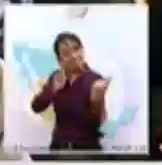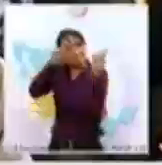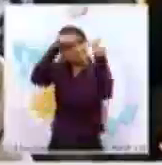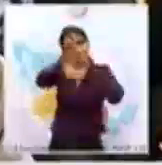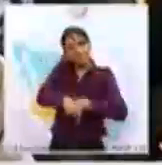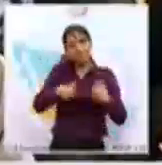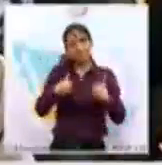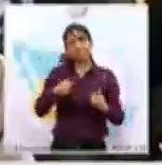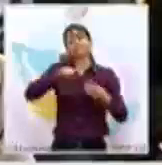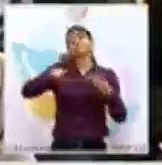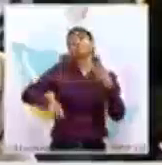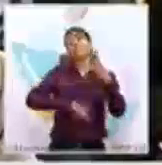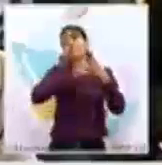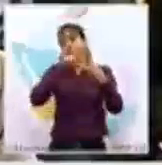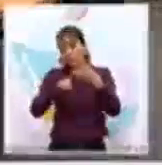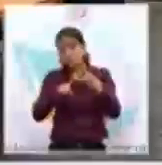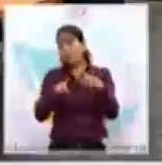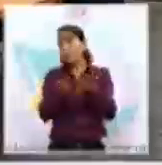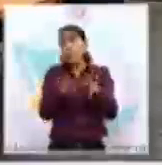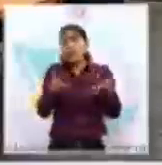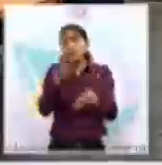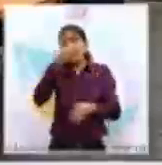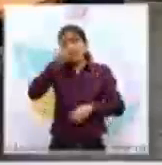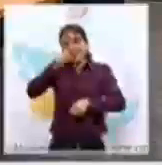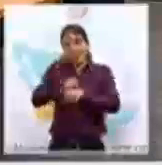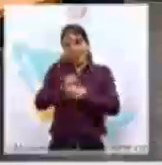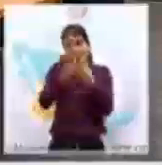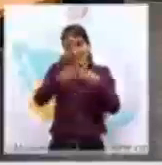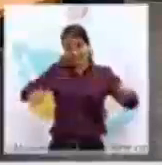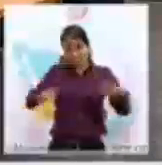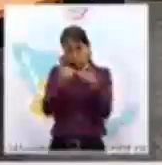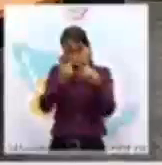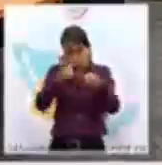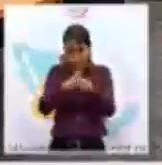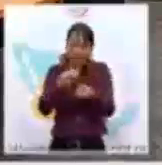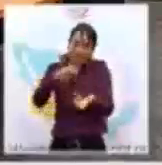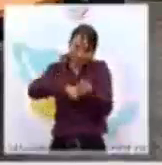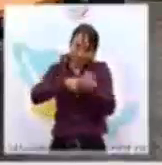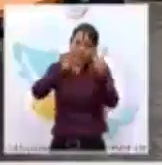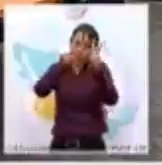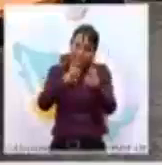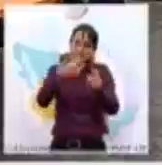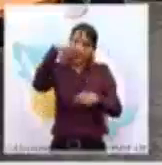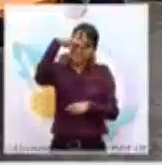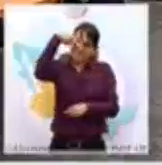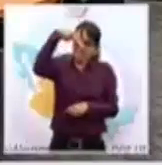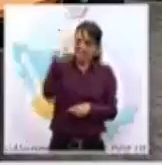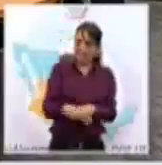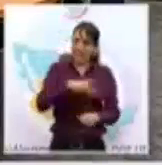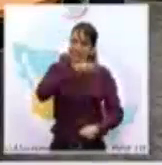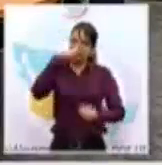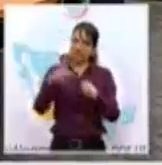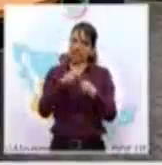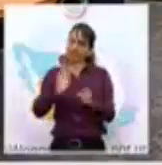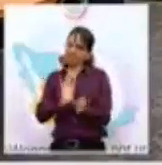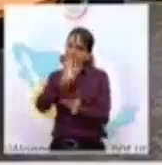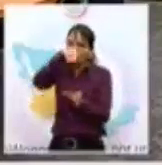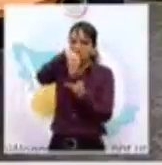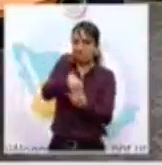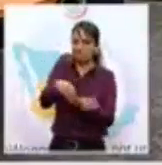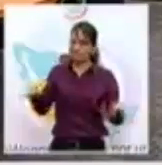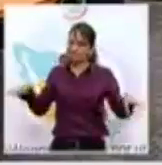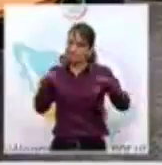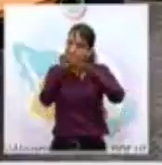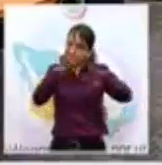que desde la Secretaría de Desarrollo Social, que estamos hablando de un México incluyente, efectivamente temas de política pública dentro